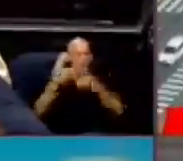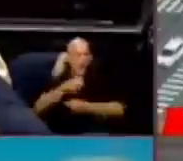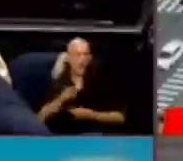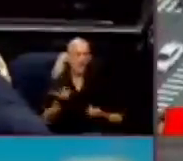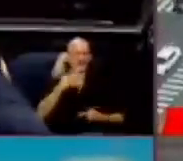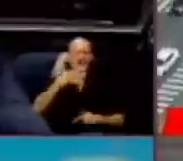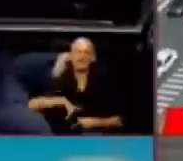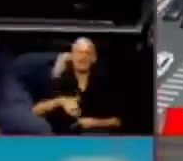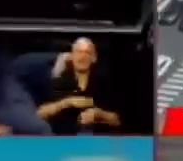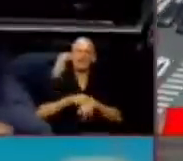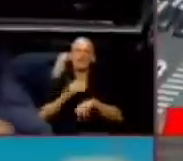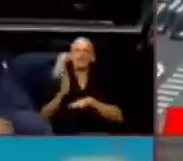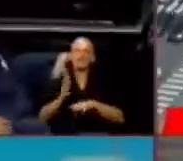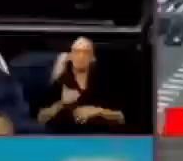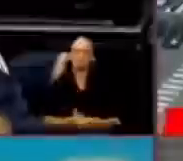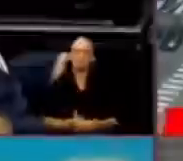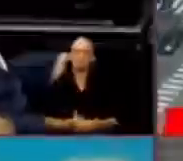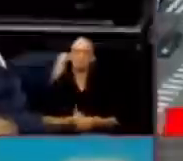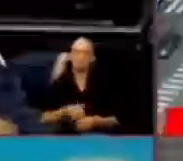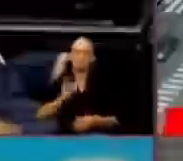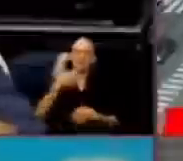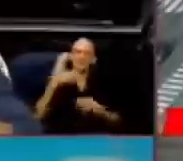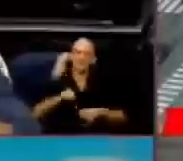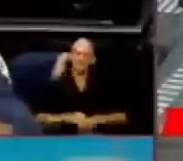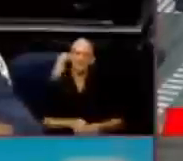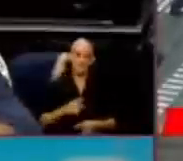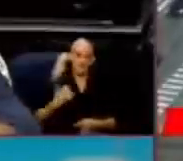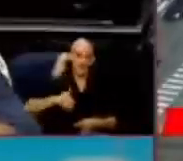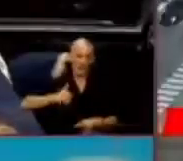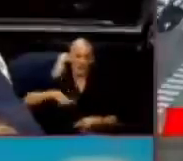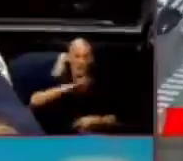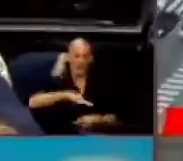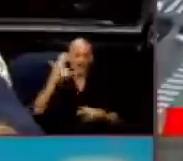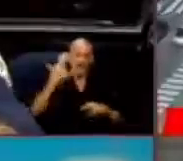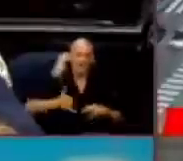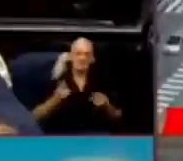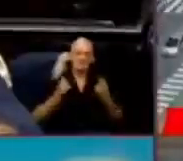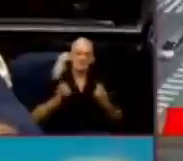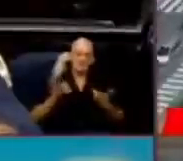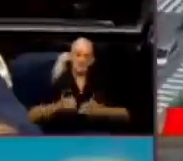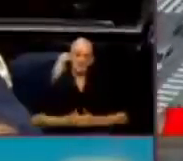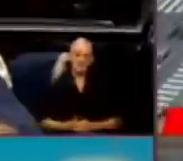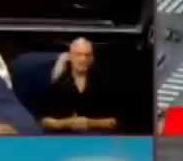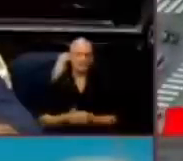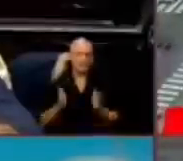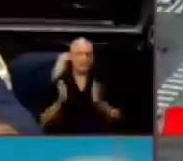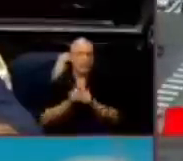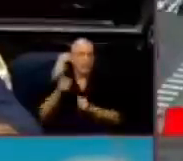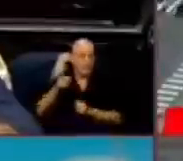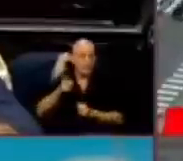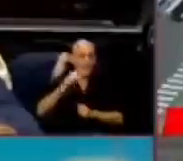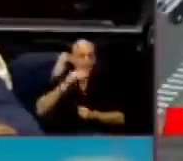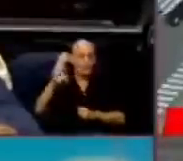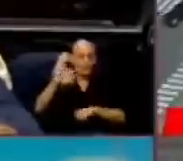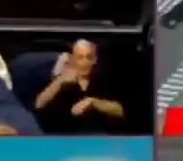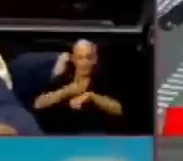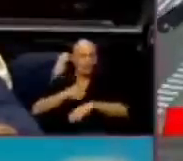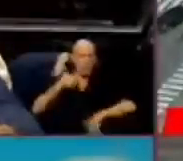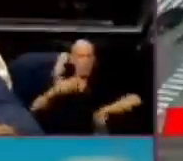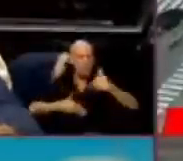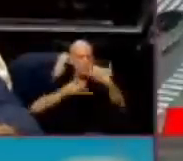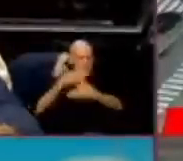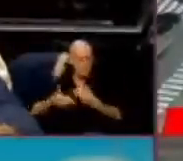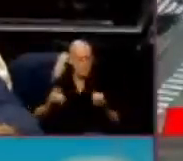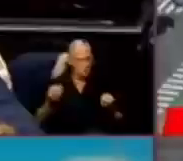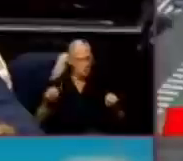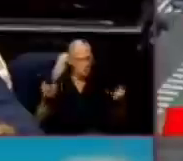con Brasil. Y si llegamos tarde, no es porque queremos nosotros. A veces, cuando se hace difícil, ¡boom!,